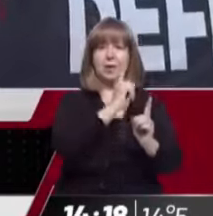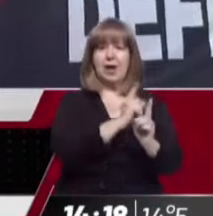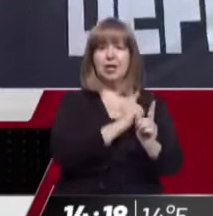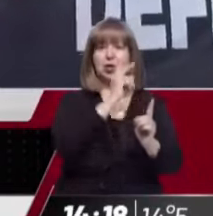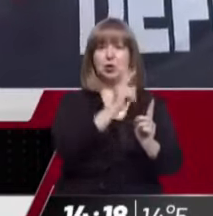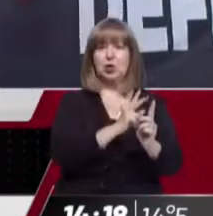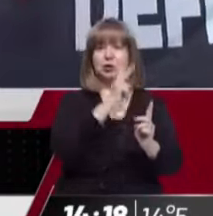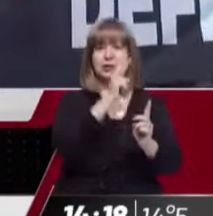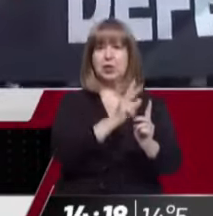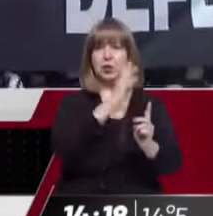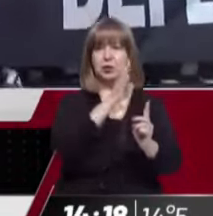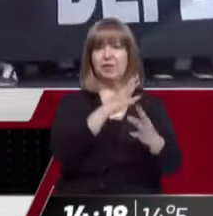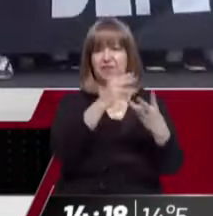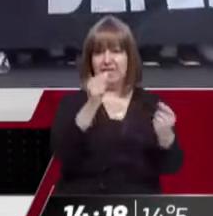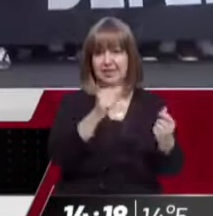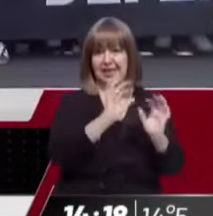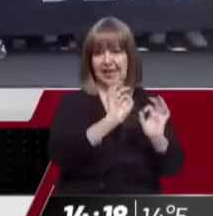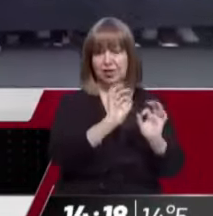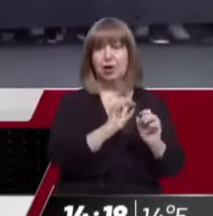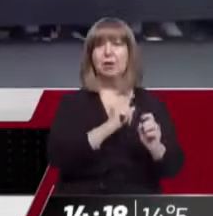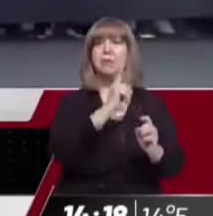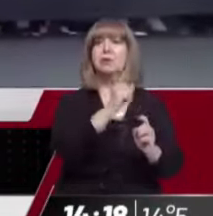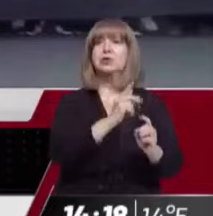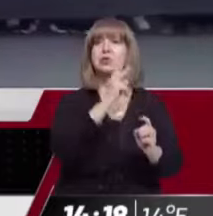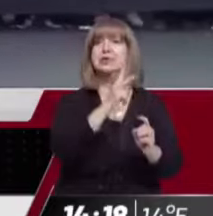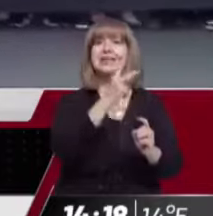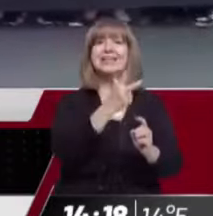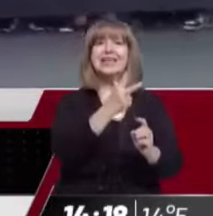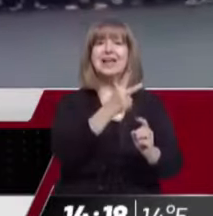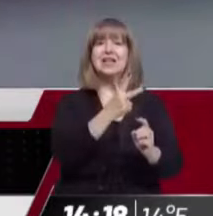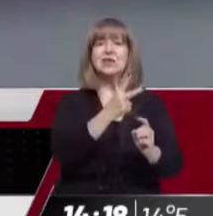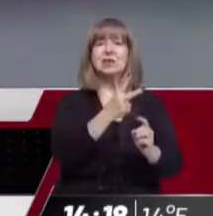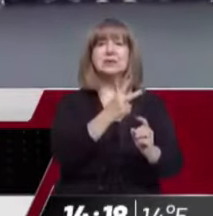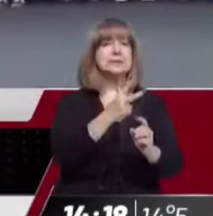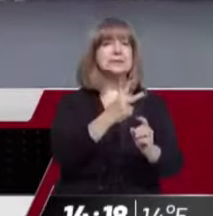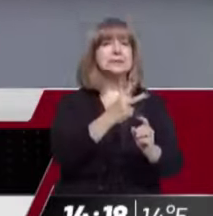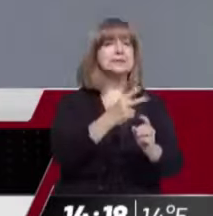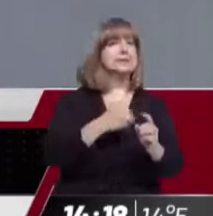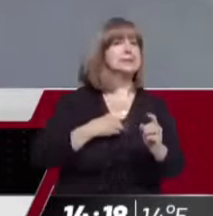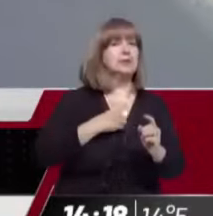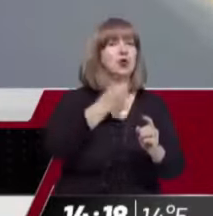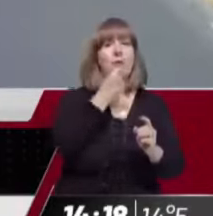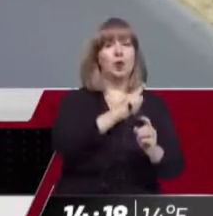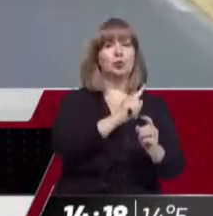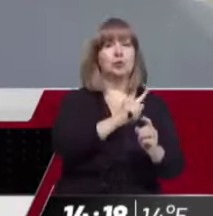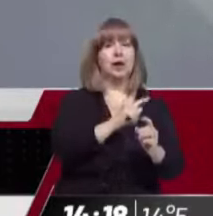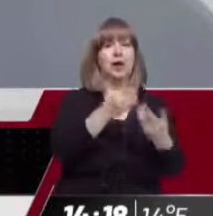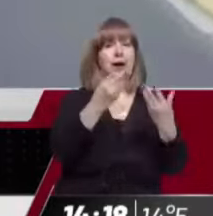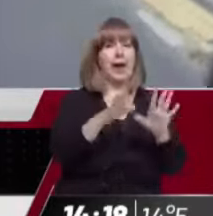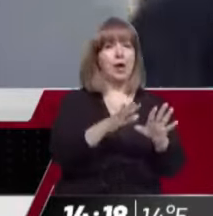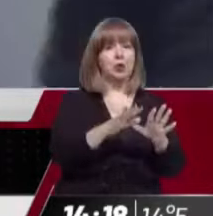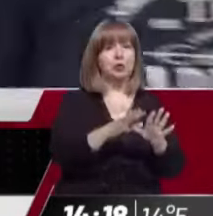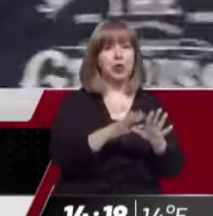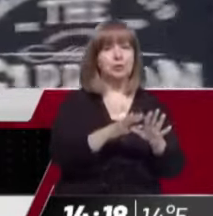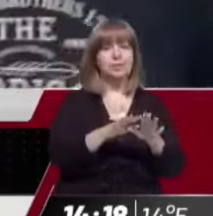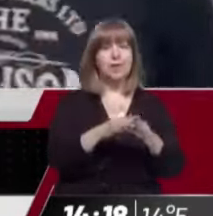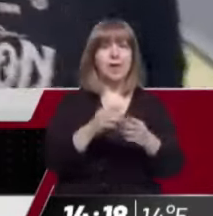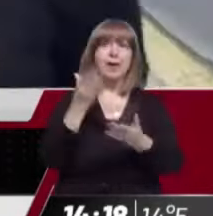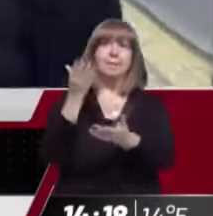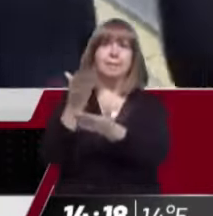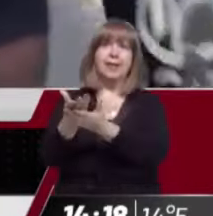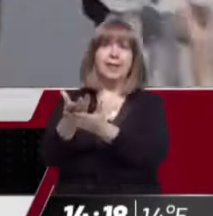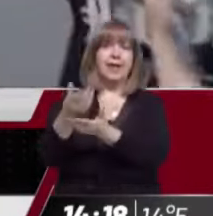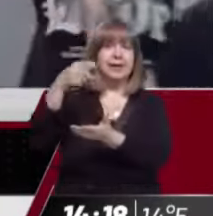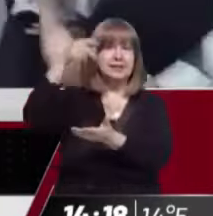tu vocación esa, ya hay recursos con los que nos contás para emprender otros estudios. Totalmente.